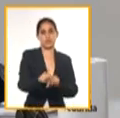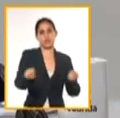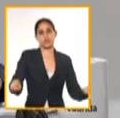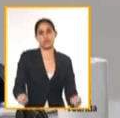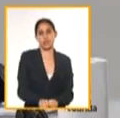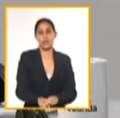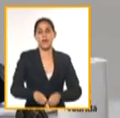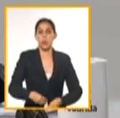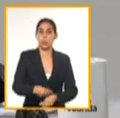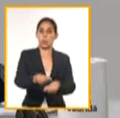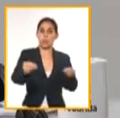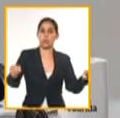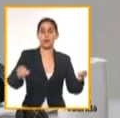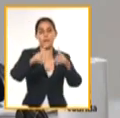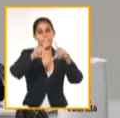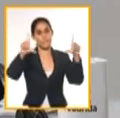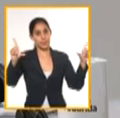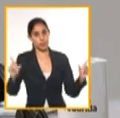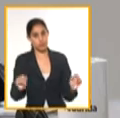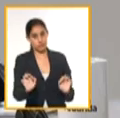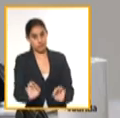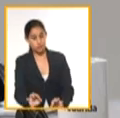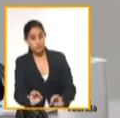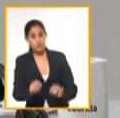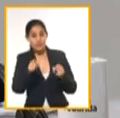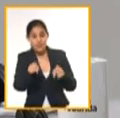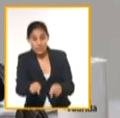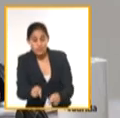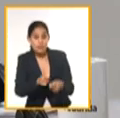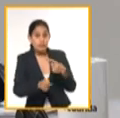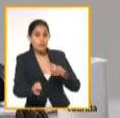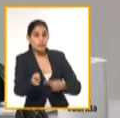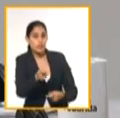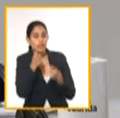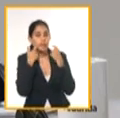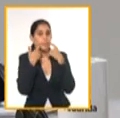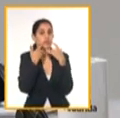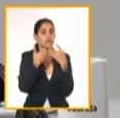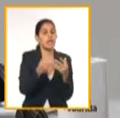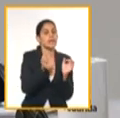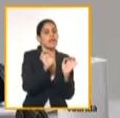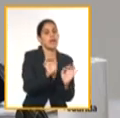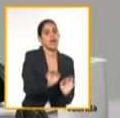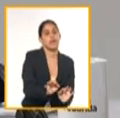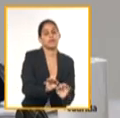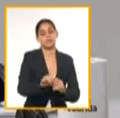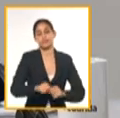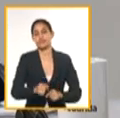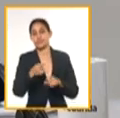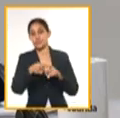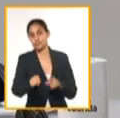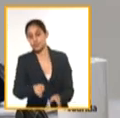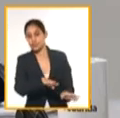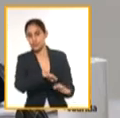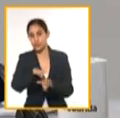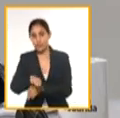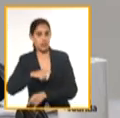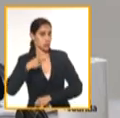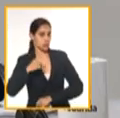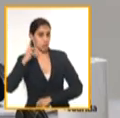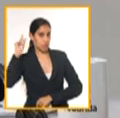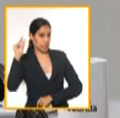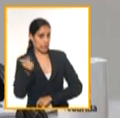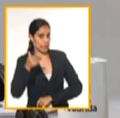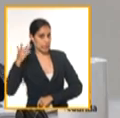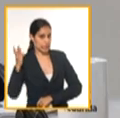Guantánamo son sistemas de gravedad. Ahí se concentró lo que quedó en ese momento activo. De inmediato comenzamos con el arranque de